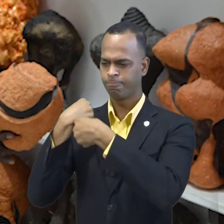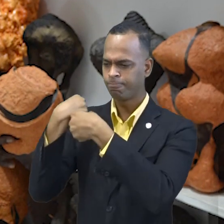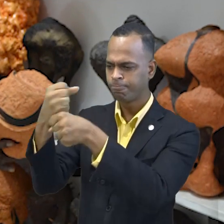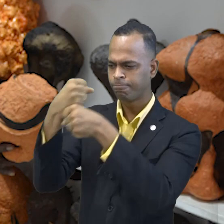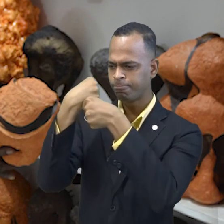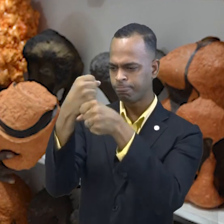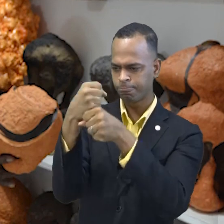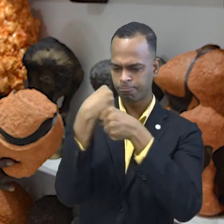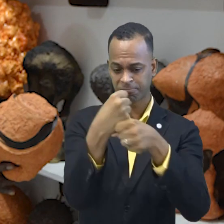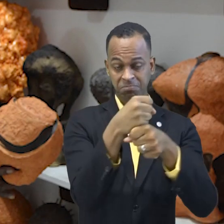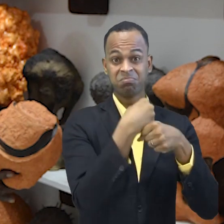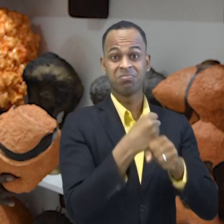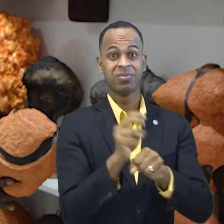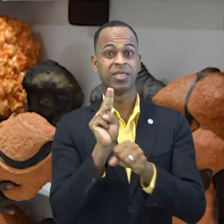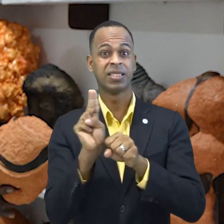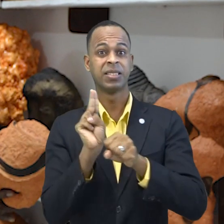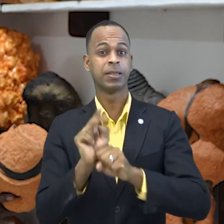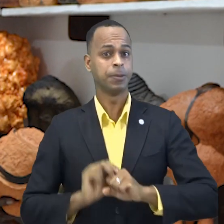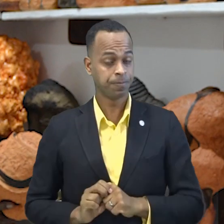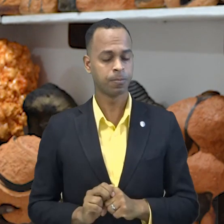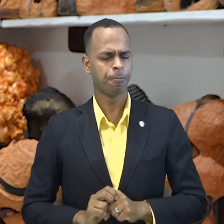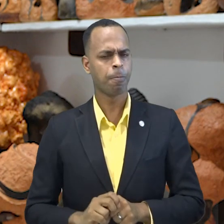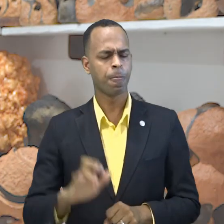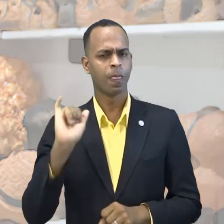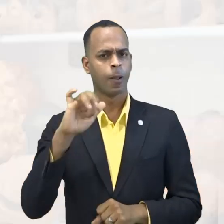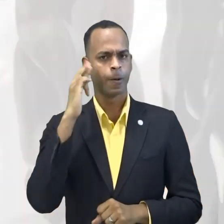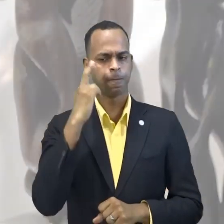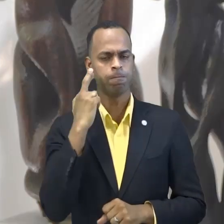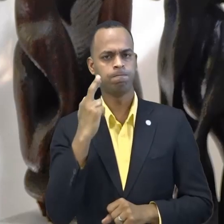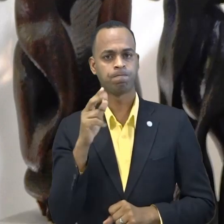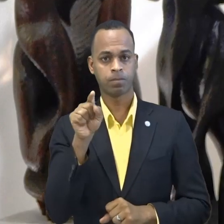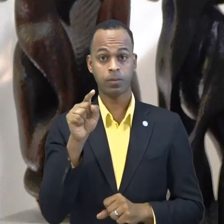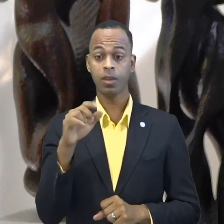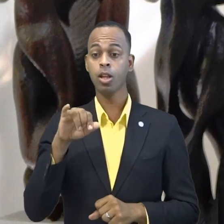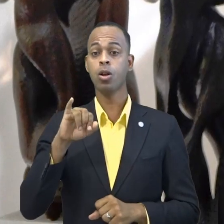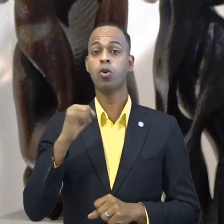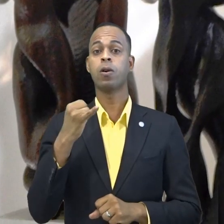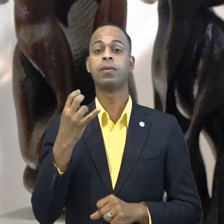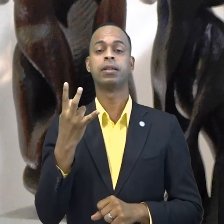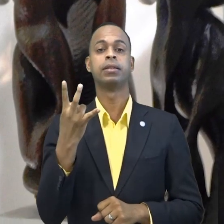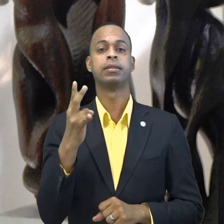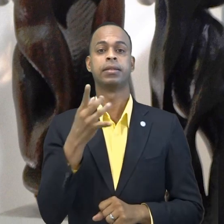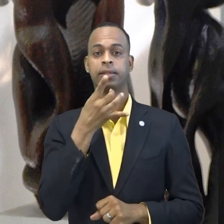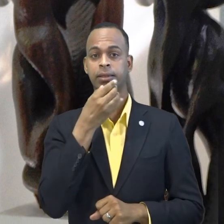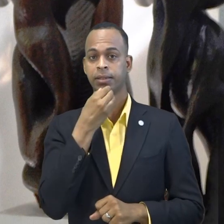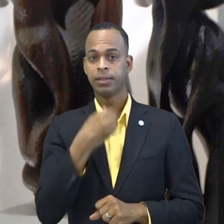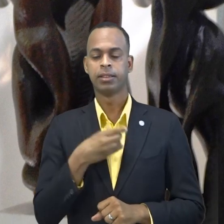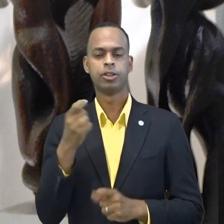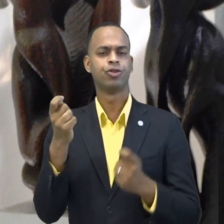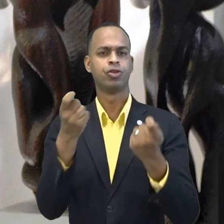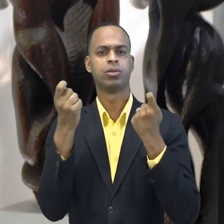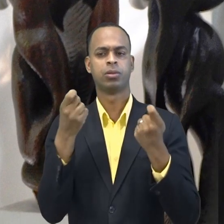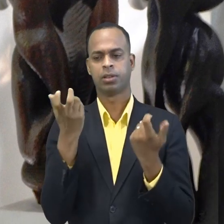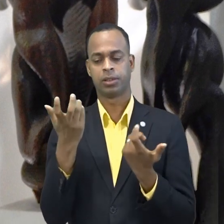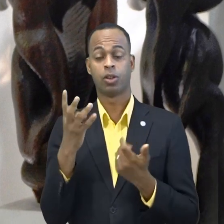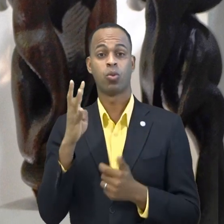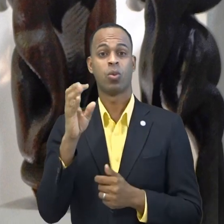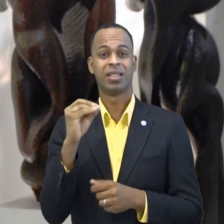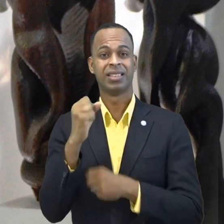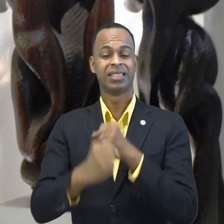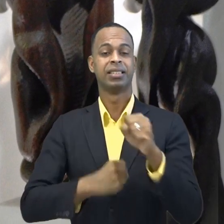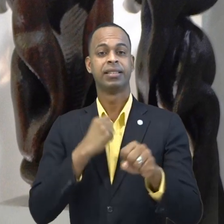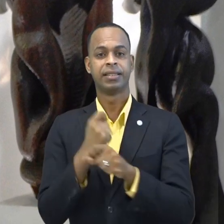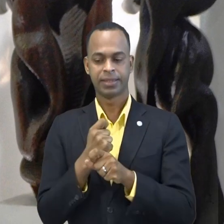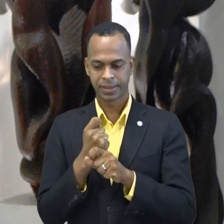estos tres materiales esenciales de la escultura. Por eso, la muestra con la que el próximo jueves 17 de